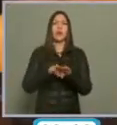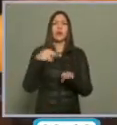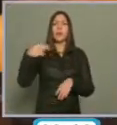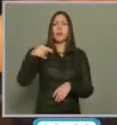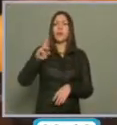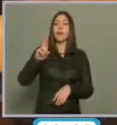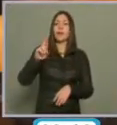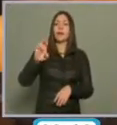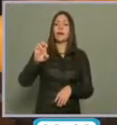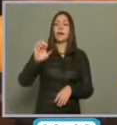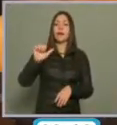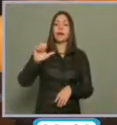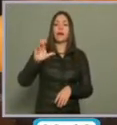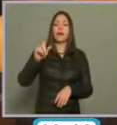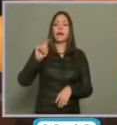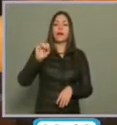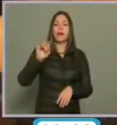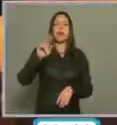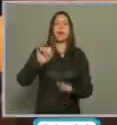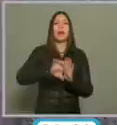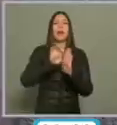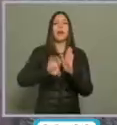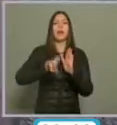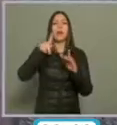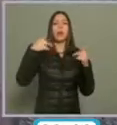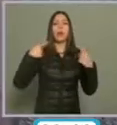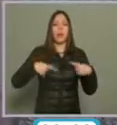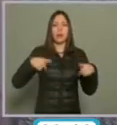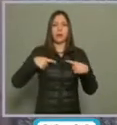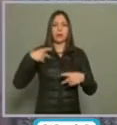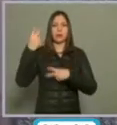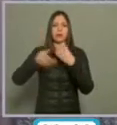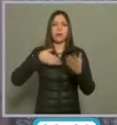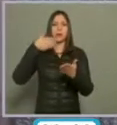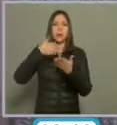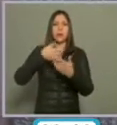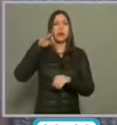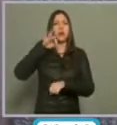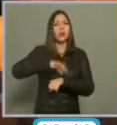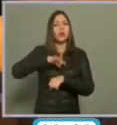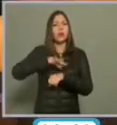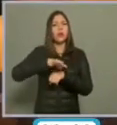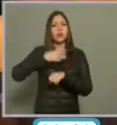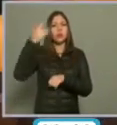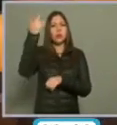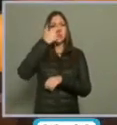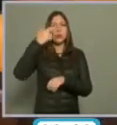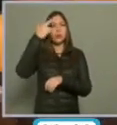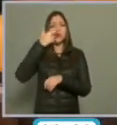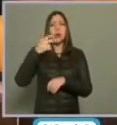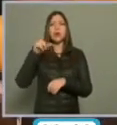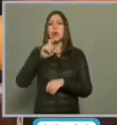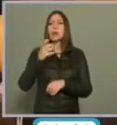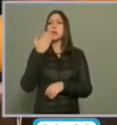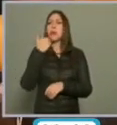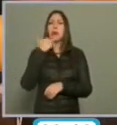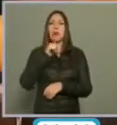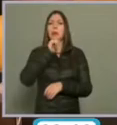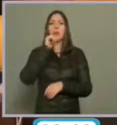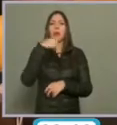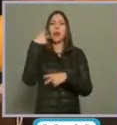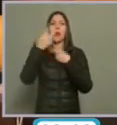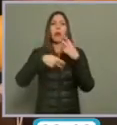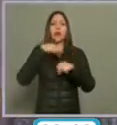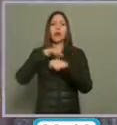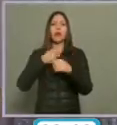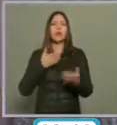Es decir, que un paciente de pronto llega con el médico y le llamamos la hipertensión de bata blanca. Cuando ve al médico le sube la presión arterial. Y se sale